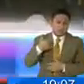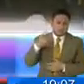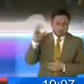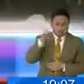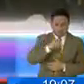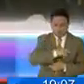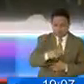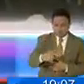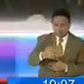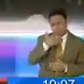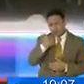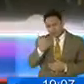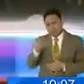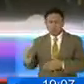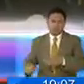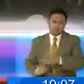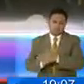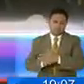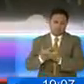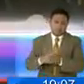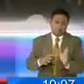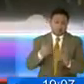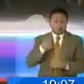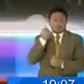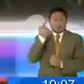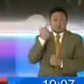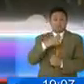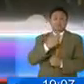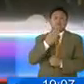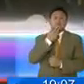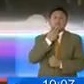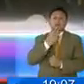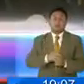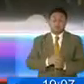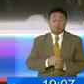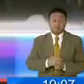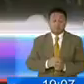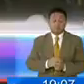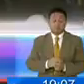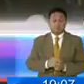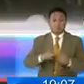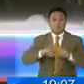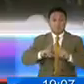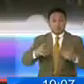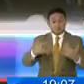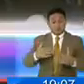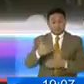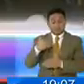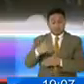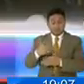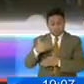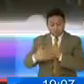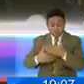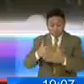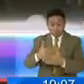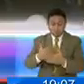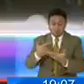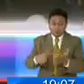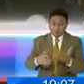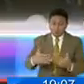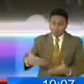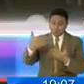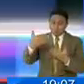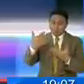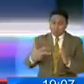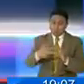poco más de estabilidad. Me sorprendió, y voy a ser muy franco, Dalo Bucarán. De todas maneras se ve que con el tiempo puede ser un político